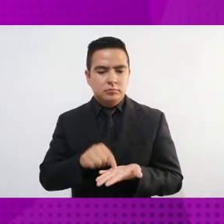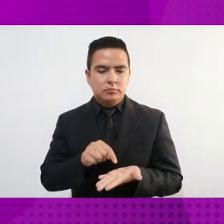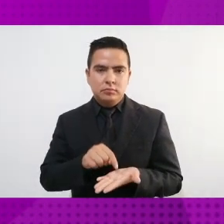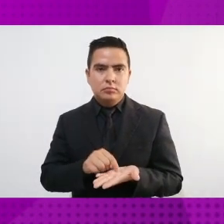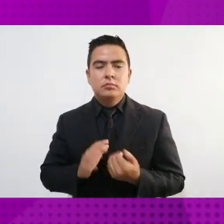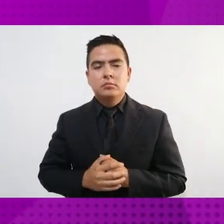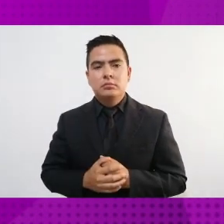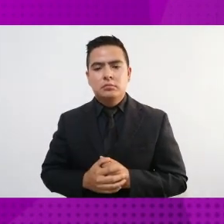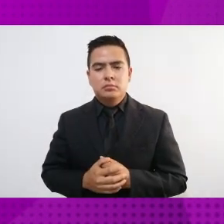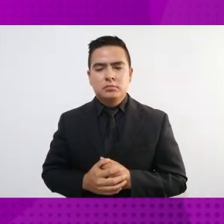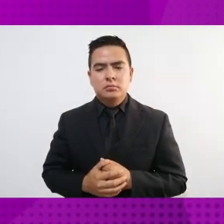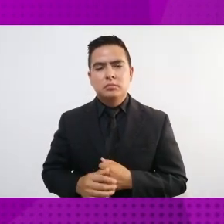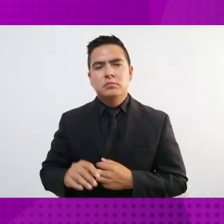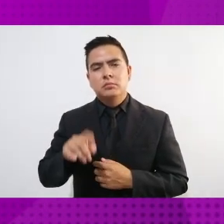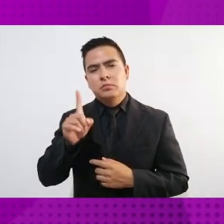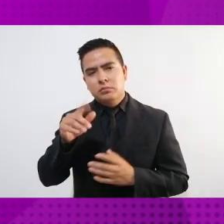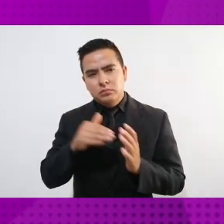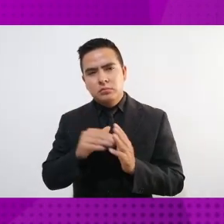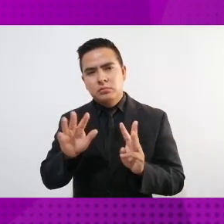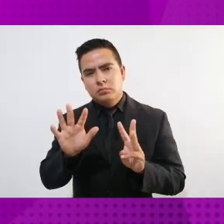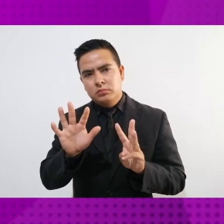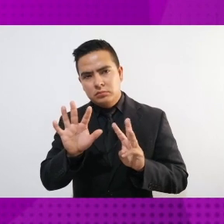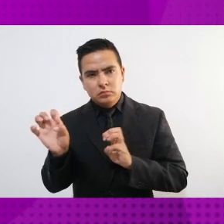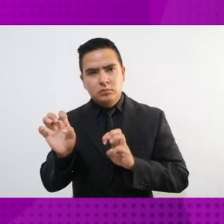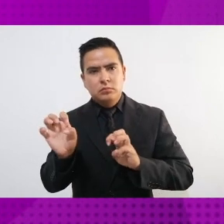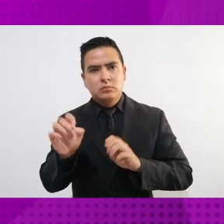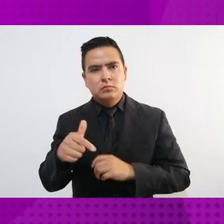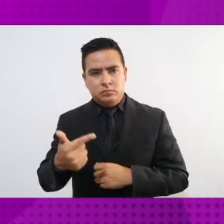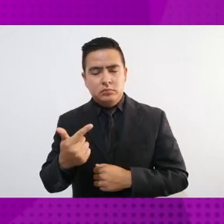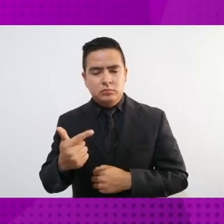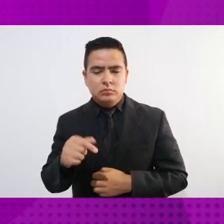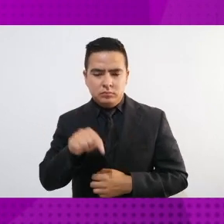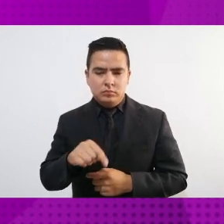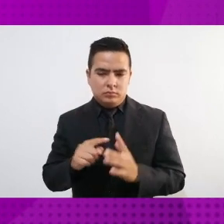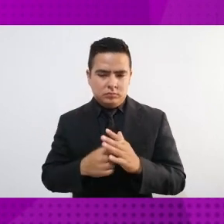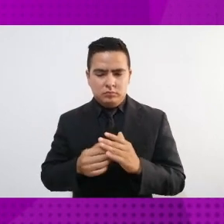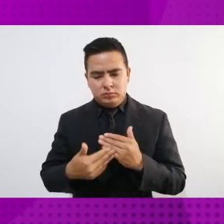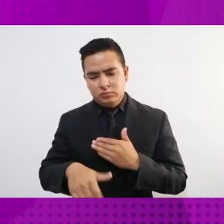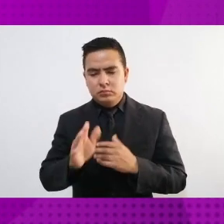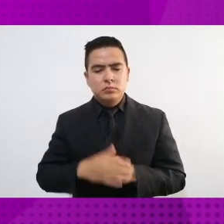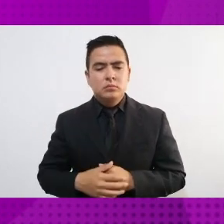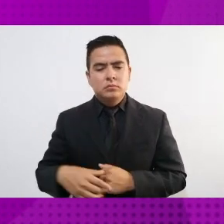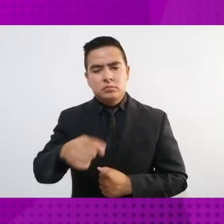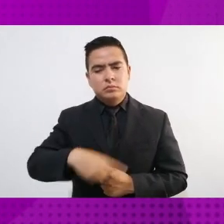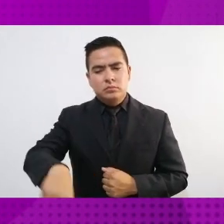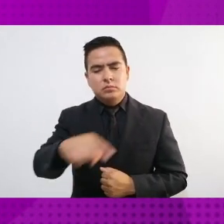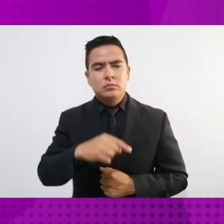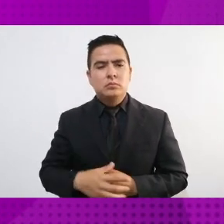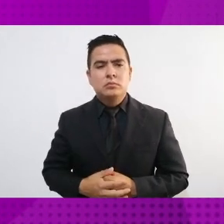organización política en 1812, tuvo una vigencia provisional en México, y la primera Constitución de